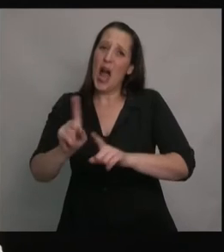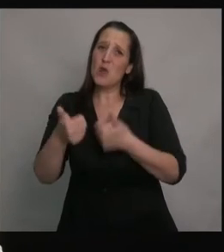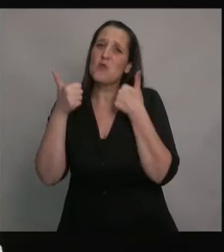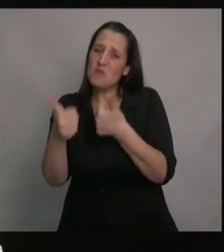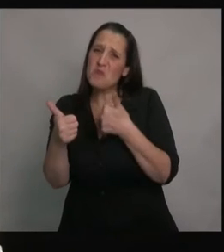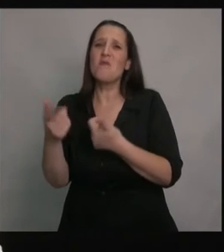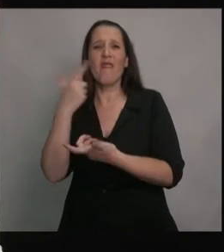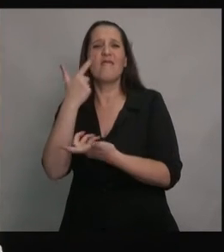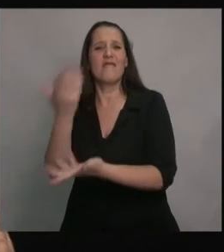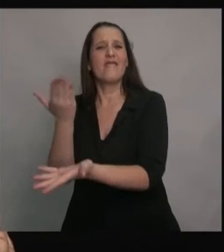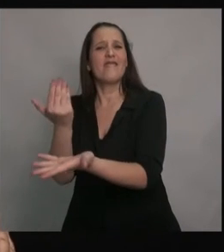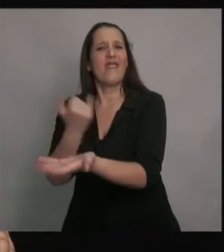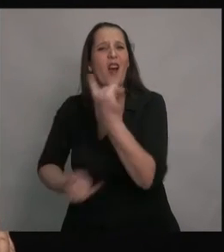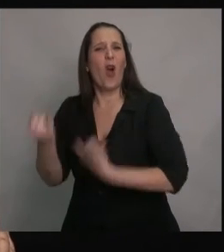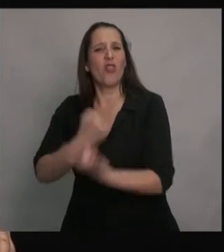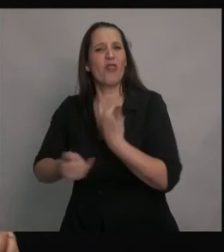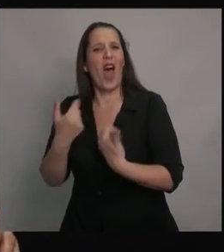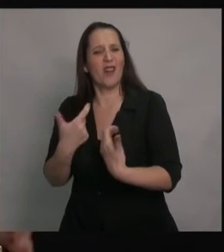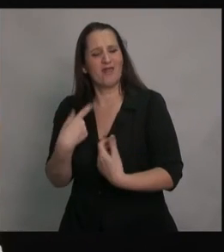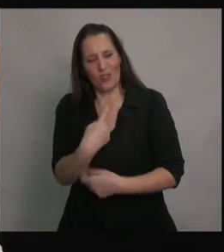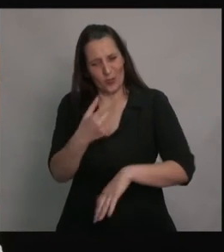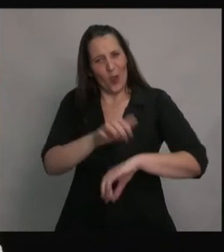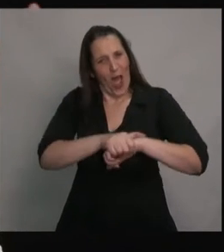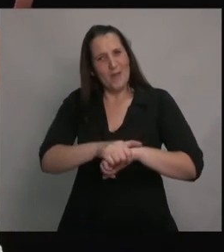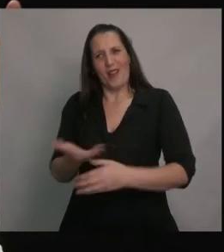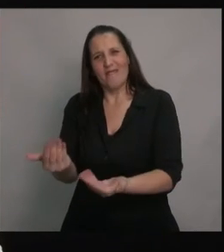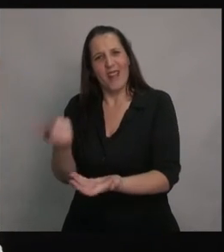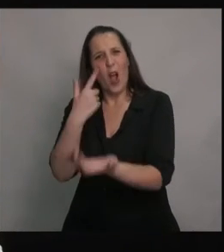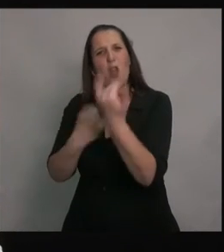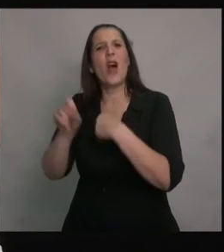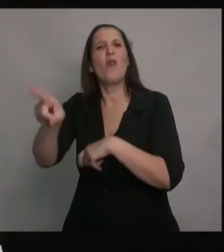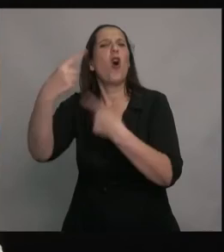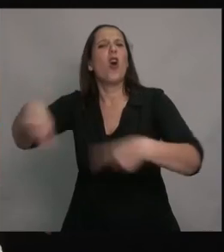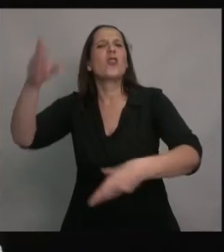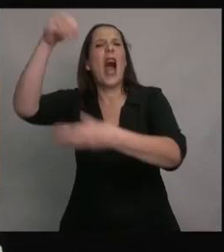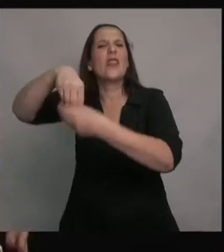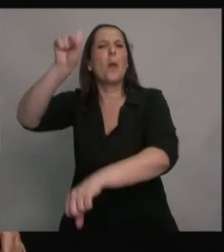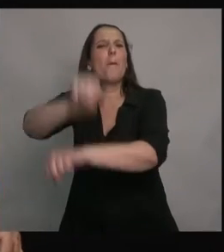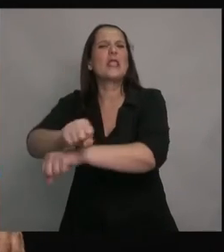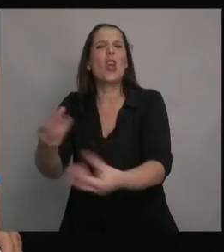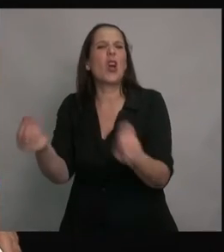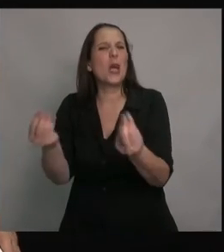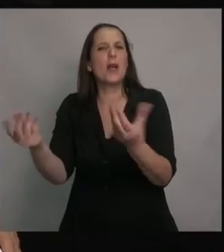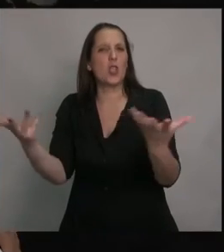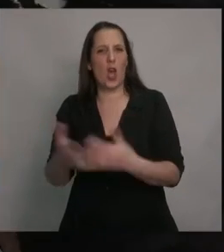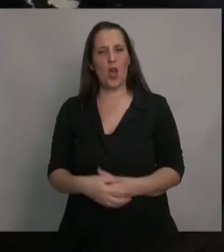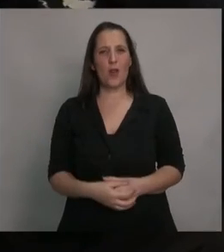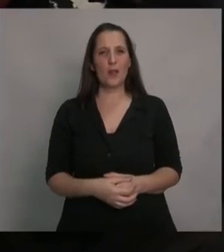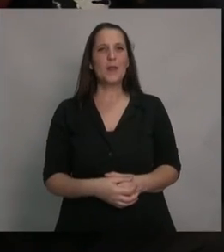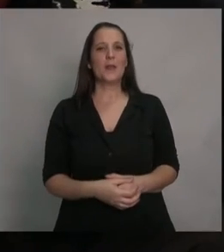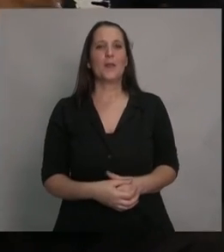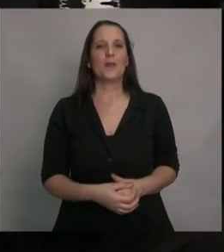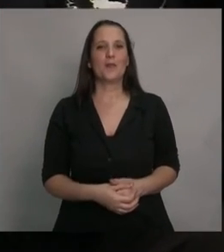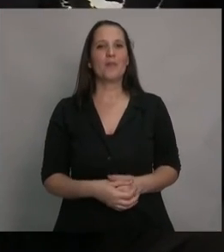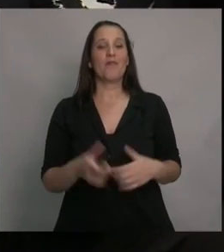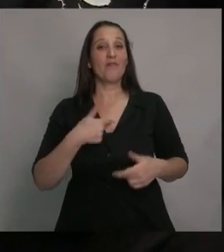qué no los comparten acá con los amigos? A ver, cosas que les pasaron en la prisión. Adelante. ¿Oye bien? Oye,